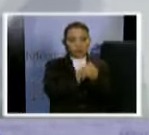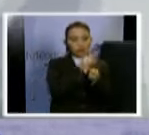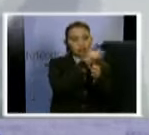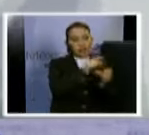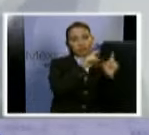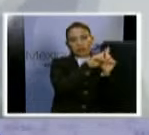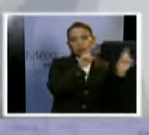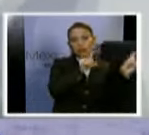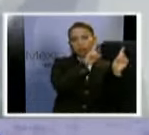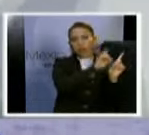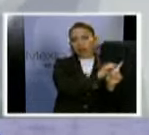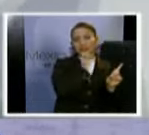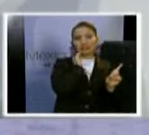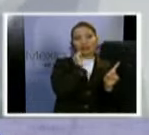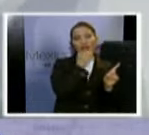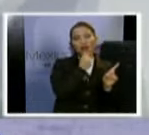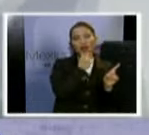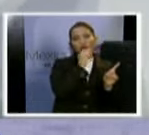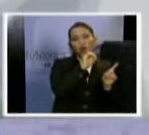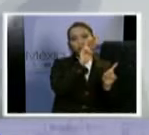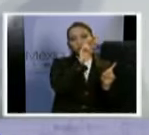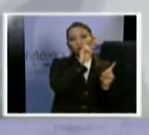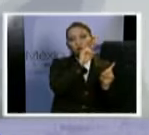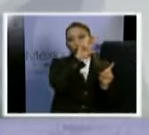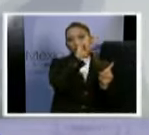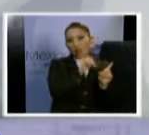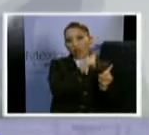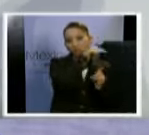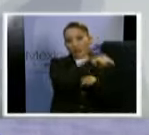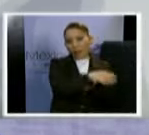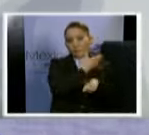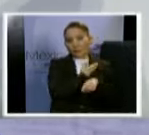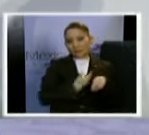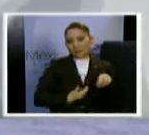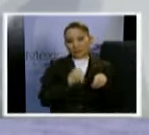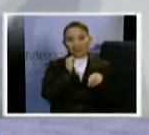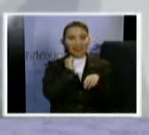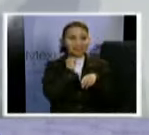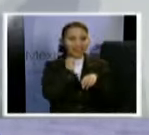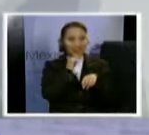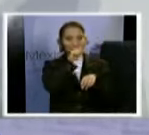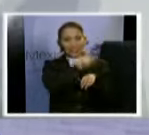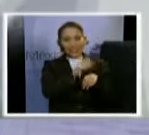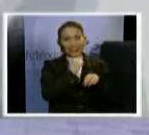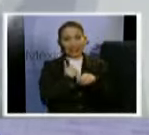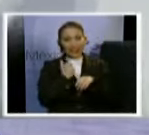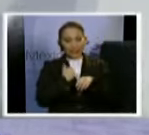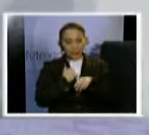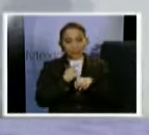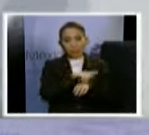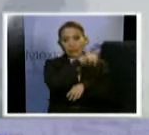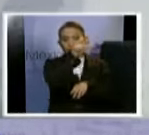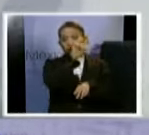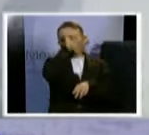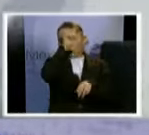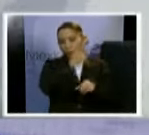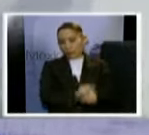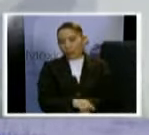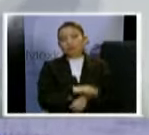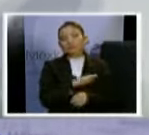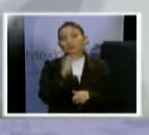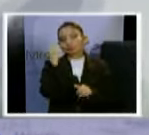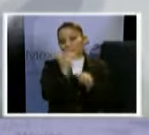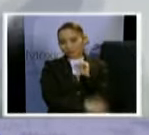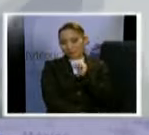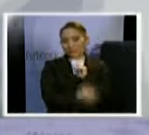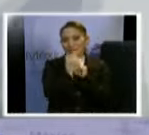fue el senador Nolan, que en ese momento era el presidente del Senado en funciones. Al día siguiente de